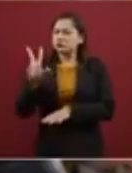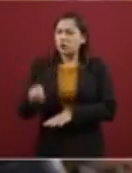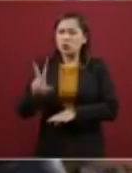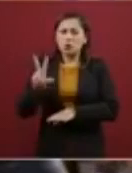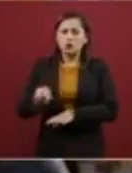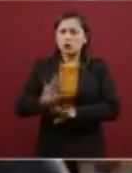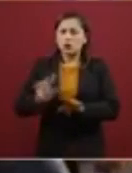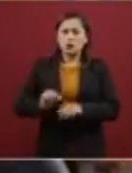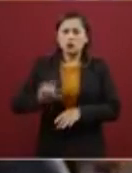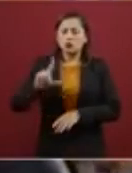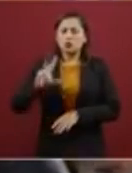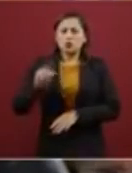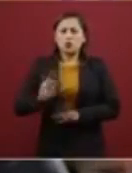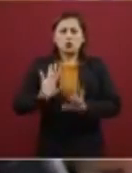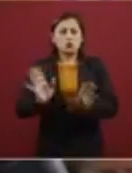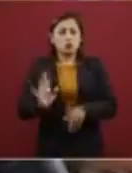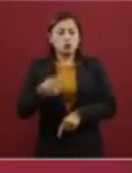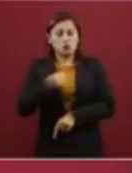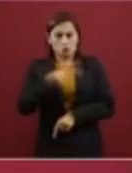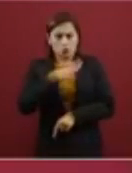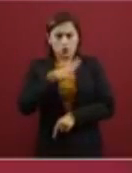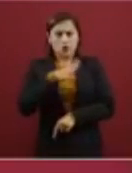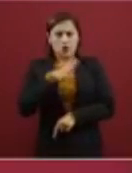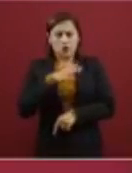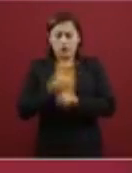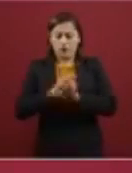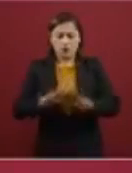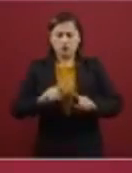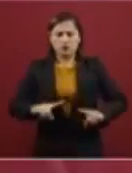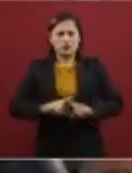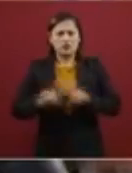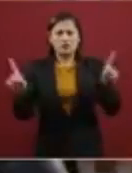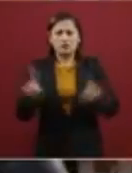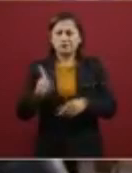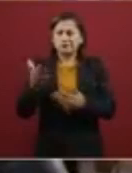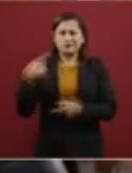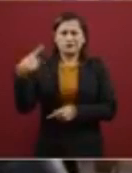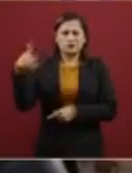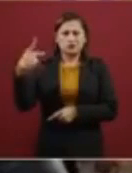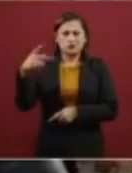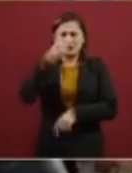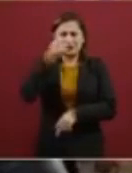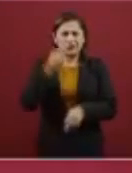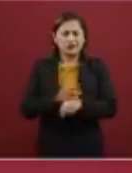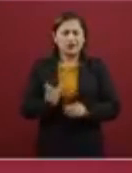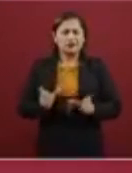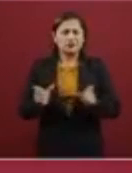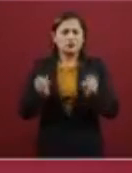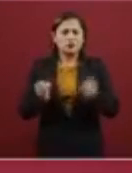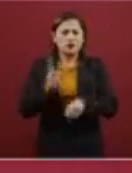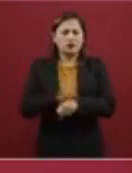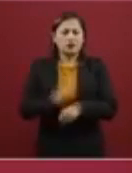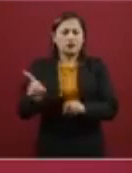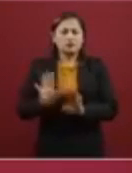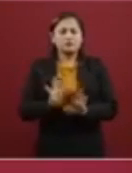que han aumentado, por No, supuesto que sí. Sí. Yo tengo otra información. ¿Son cifras de su propia Secretaría de Seguridad? Sí, pero yo